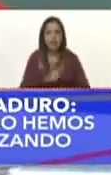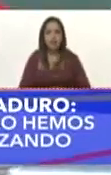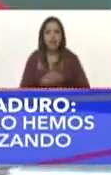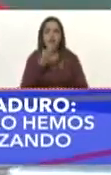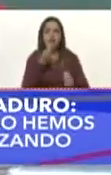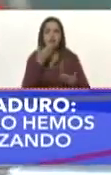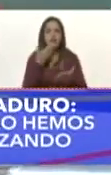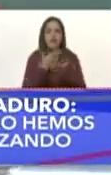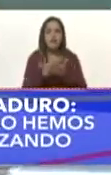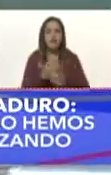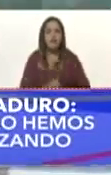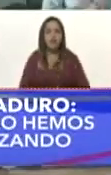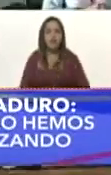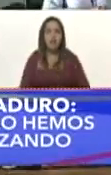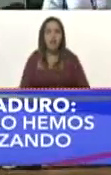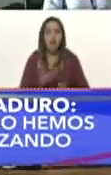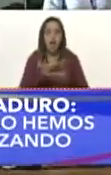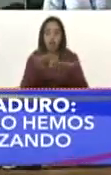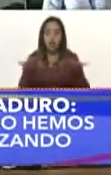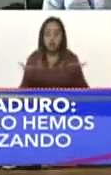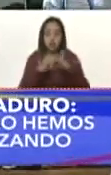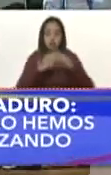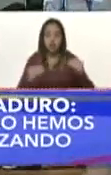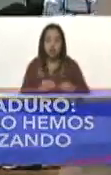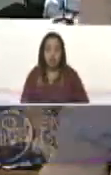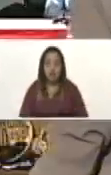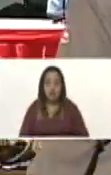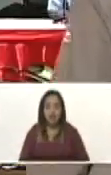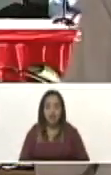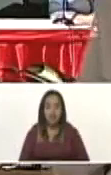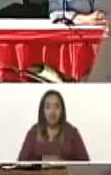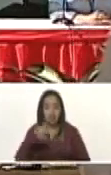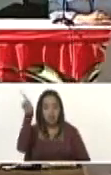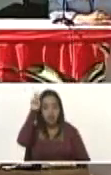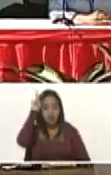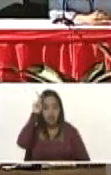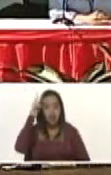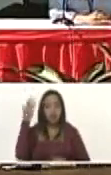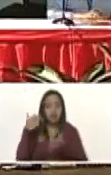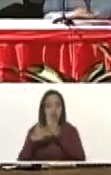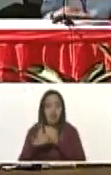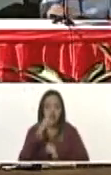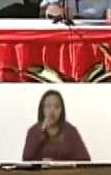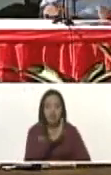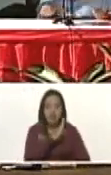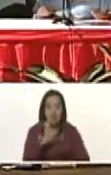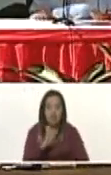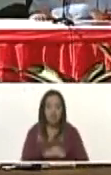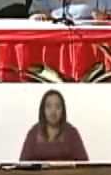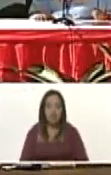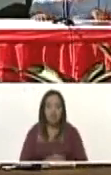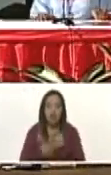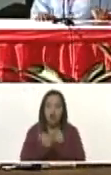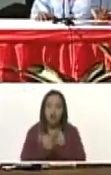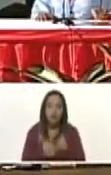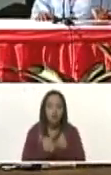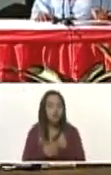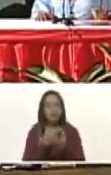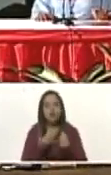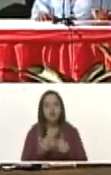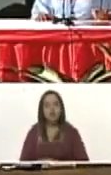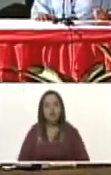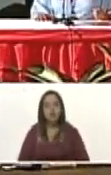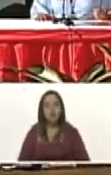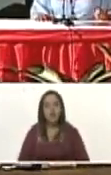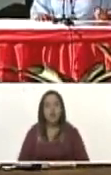gracias a todos y a todas. Y que nuestros ancestros nos bendigan con su bondad y con todo su amor. ¡Que viva